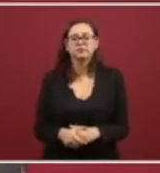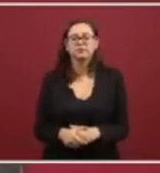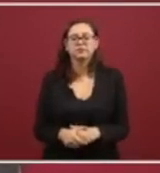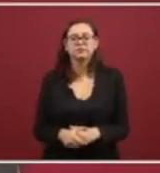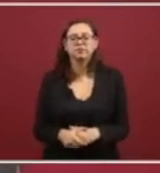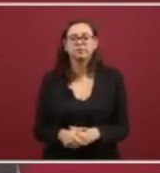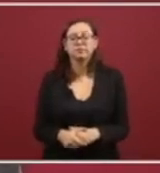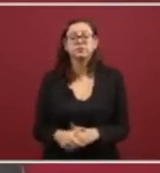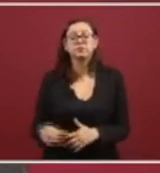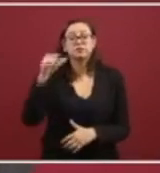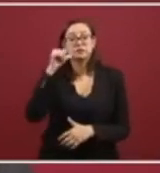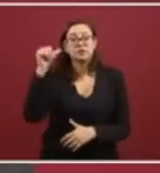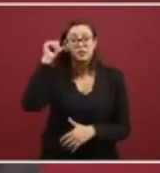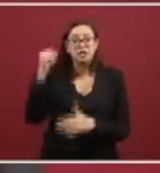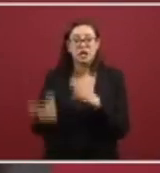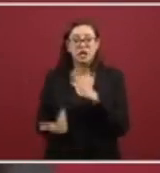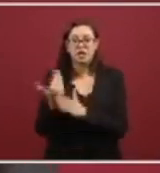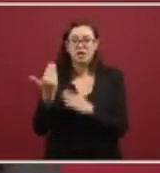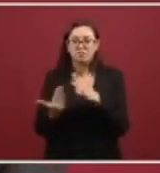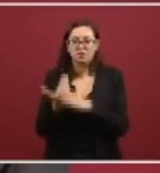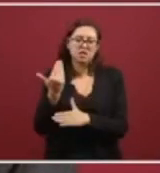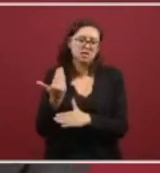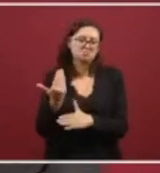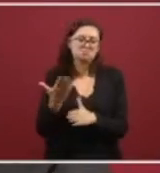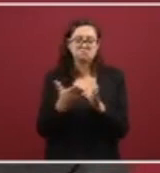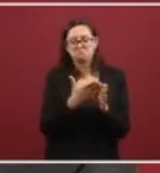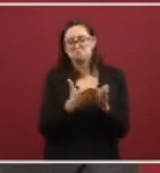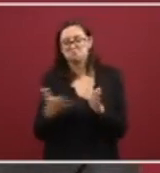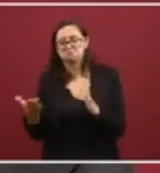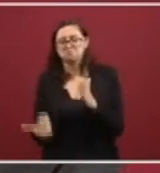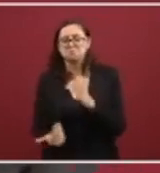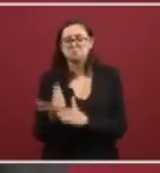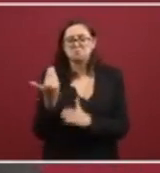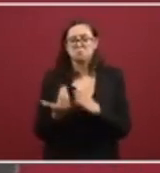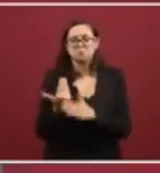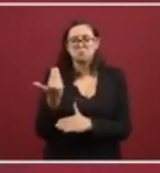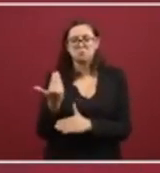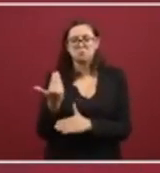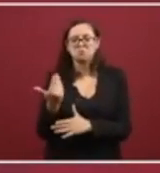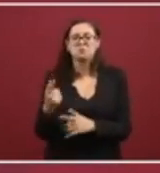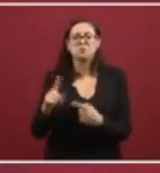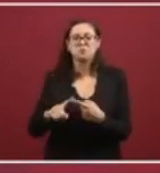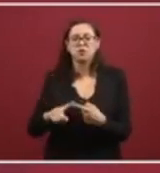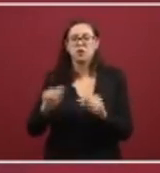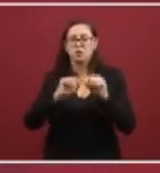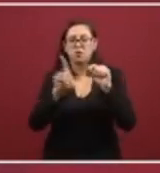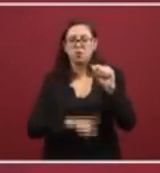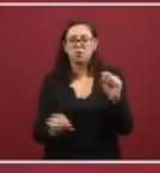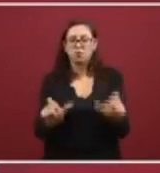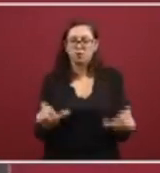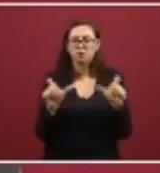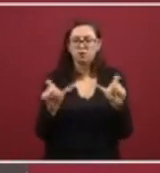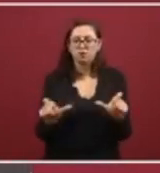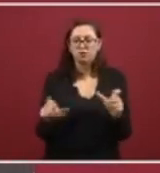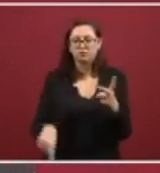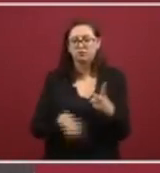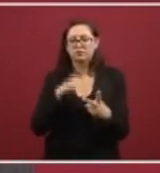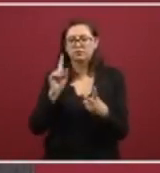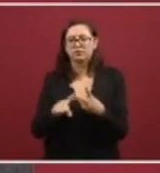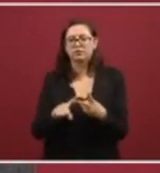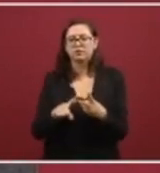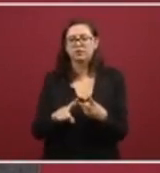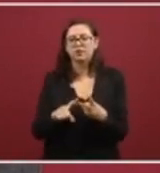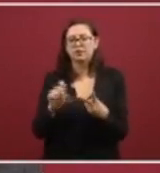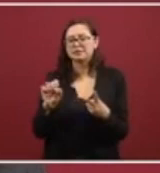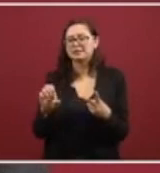reunión en la mañana, durante el transcurso de la mañana, que participó Guardia Nacional, participó el secretario de la Defensa,